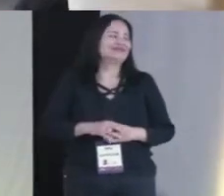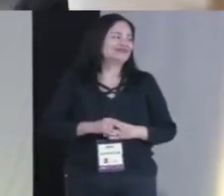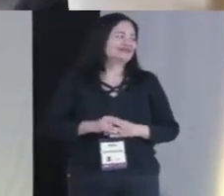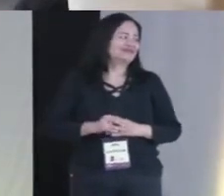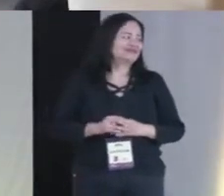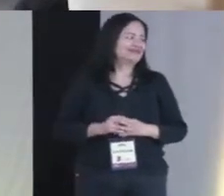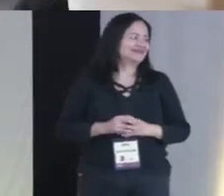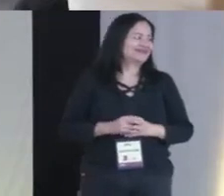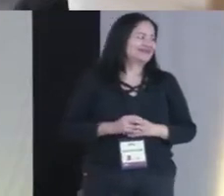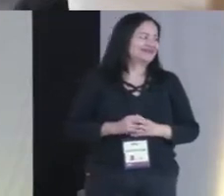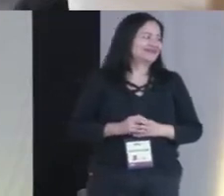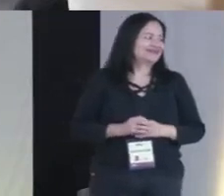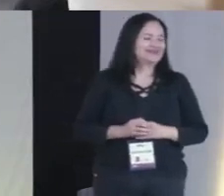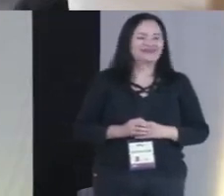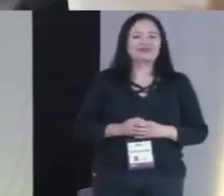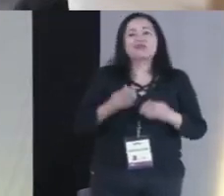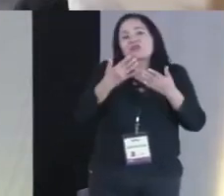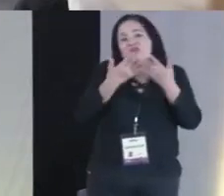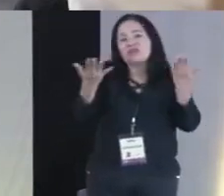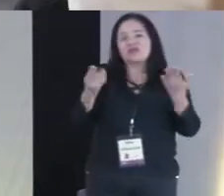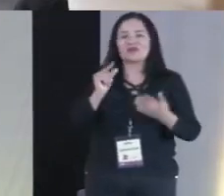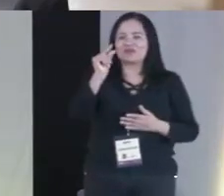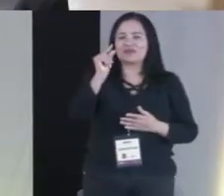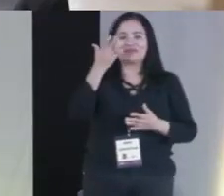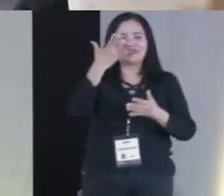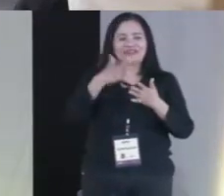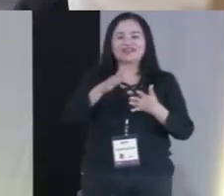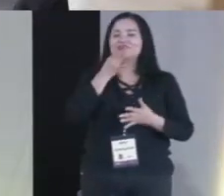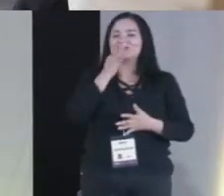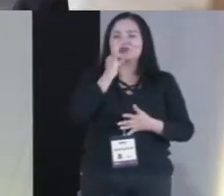Bueno, nos quedan poquito menos de 10 minutos.